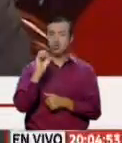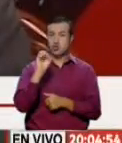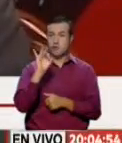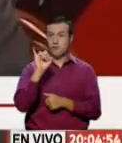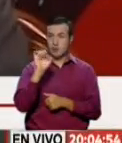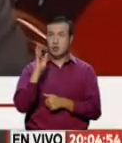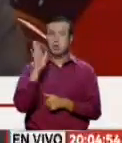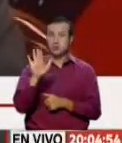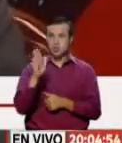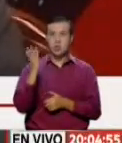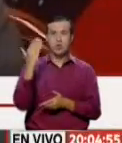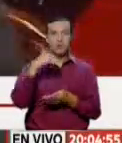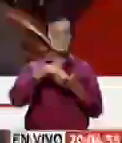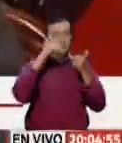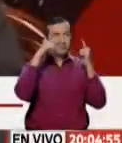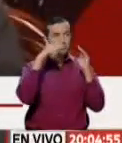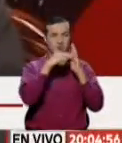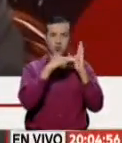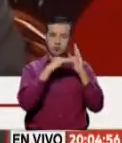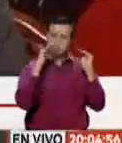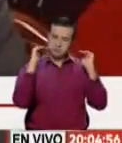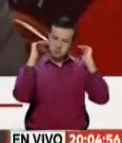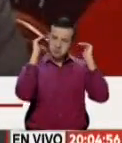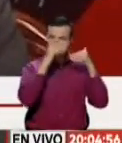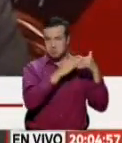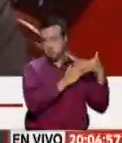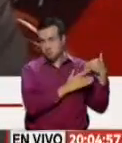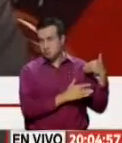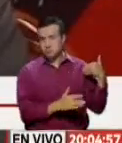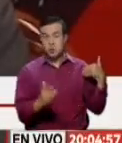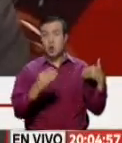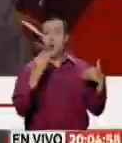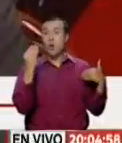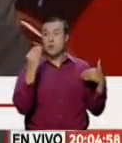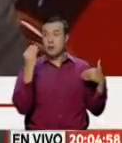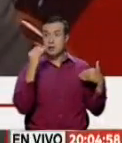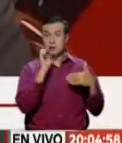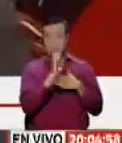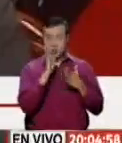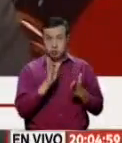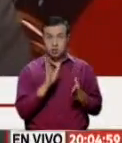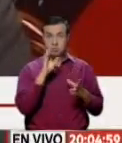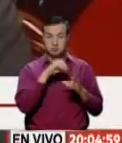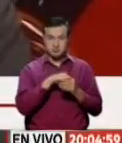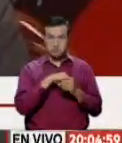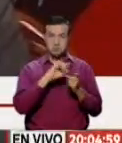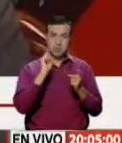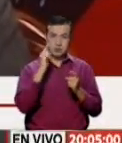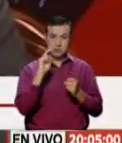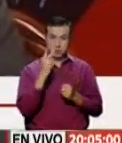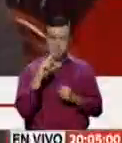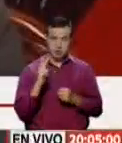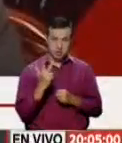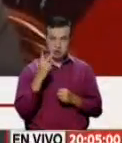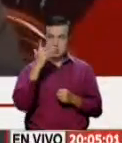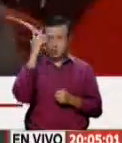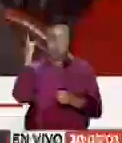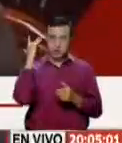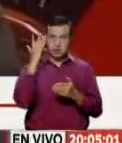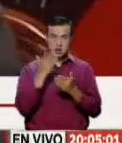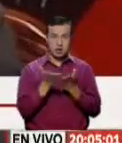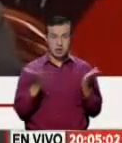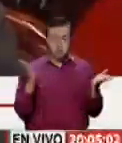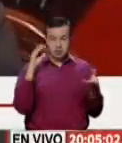a graduarse con las notas ejemplares, con lo que vienen haciendo. Los chicos que nos representan allá son primera, segunda y tercera antigüedad